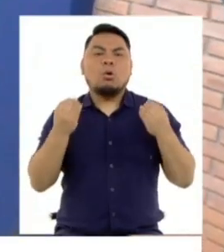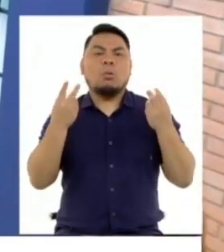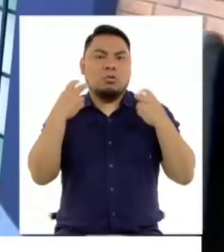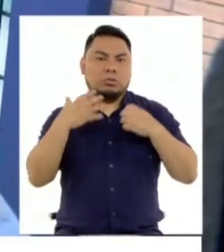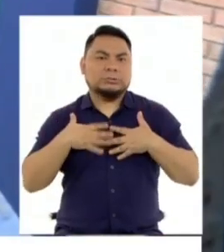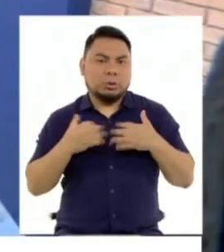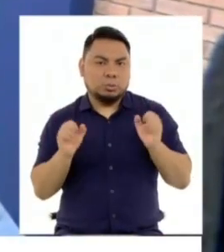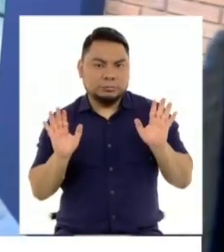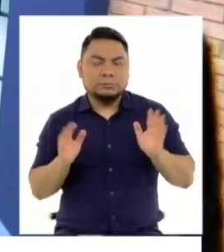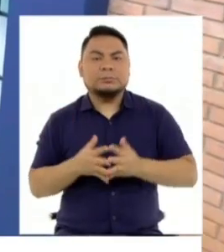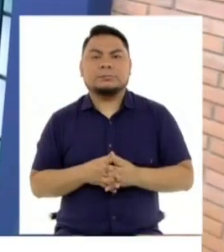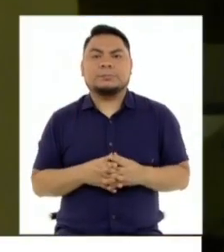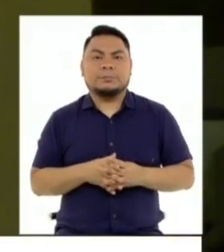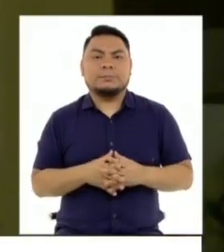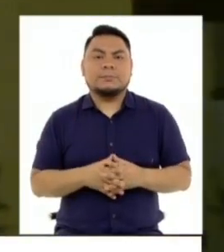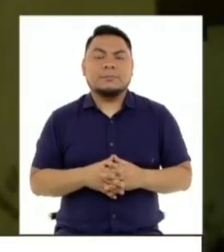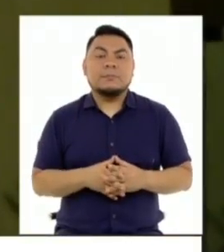salud.